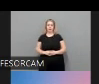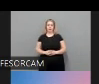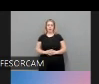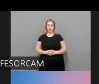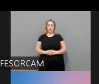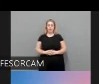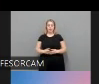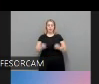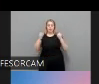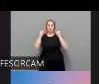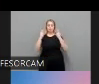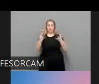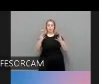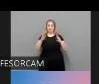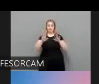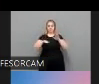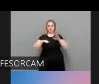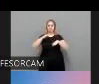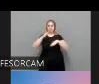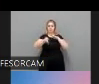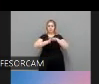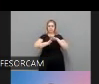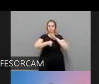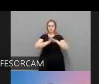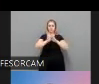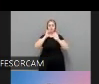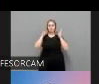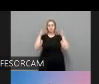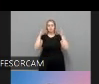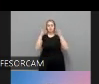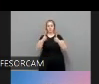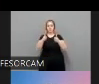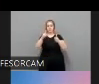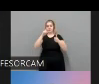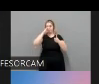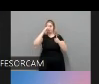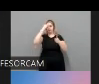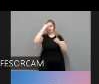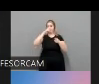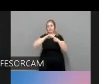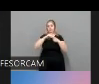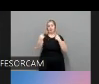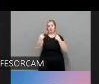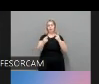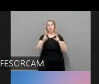Bueno, damos un pasito más y vamos a centrarnos ahora en recordar algunos aspectos sobre la